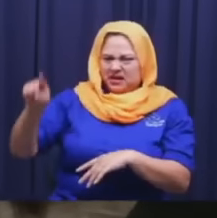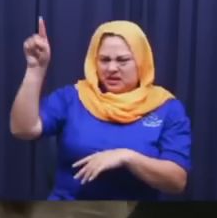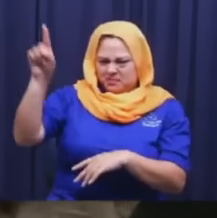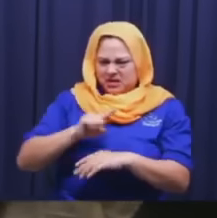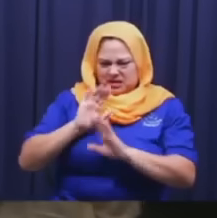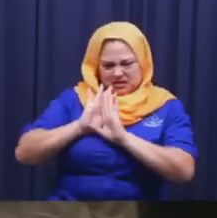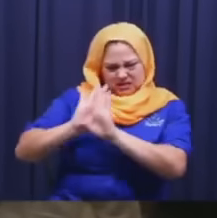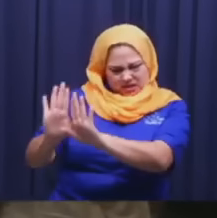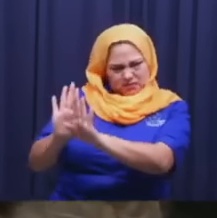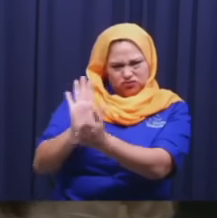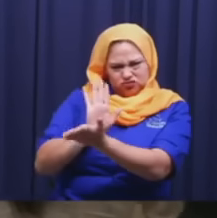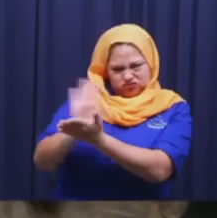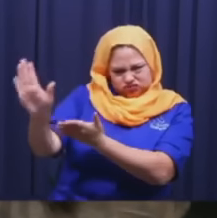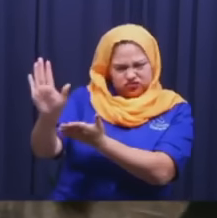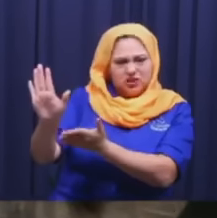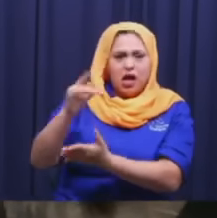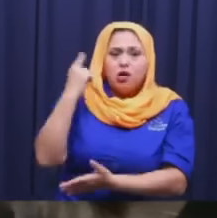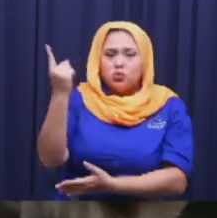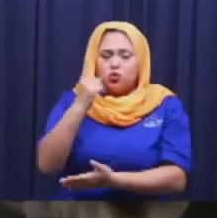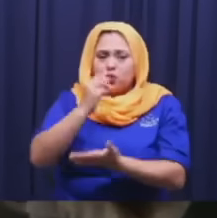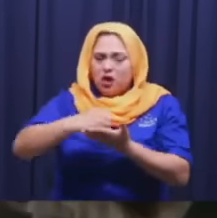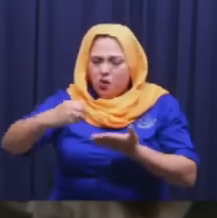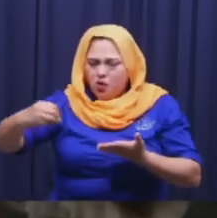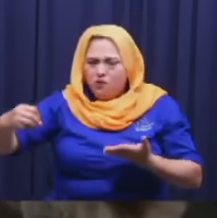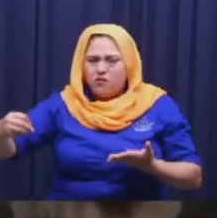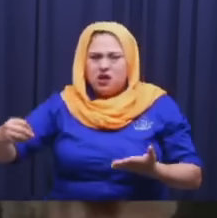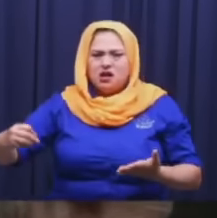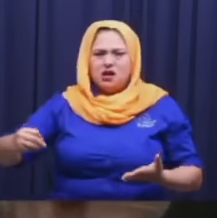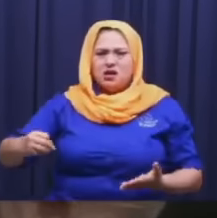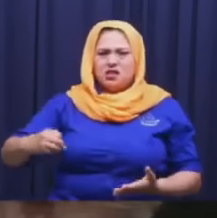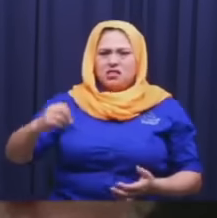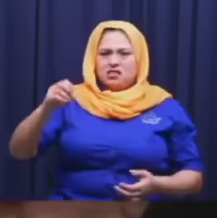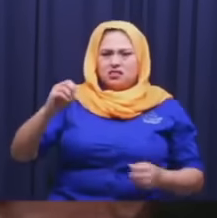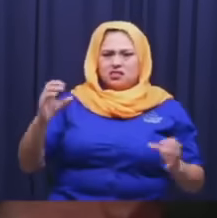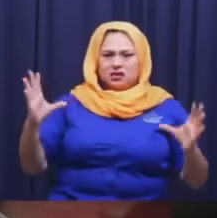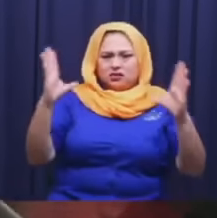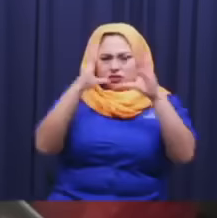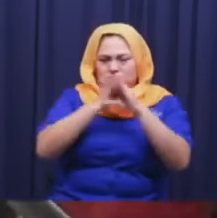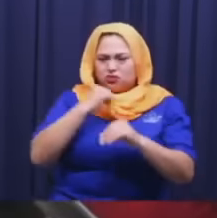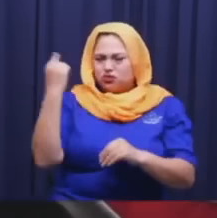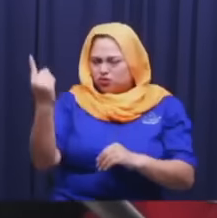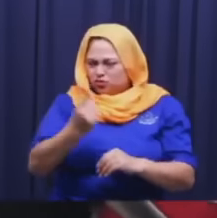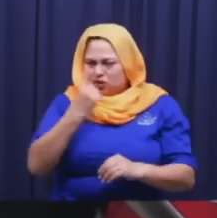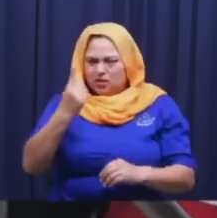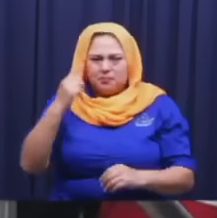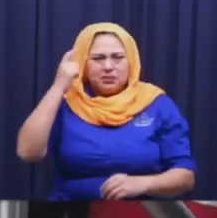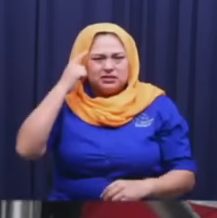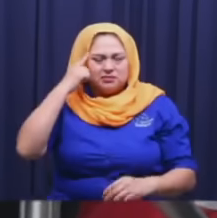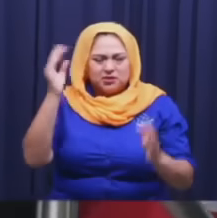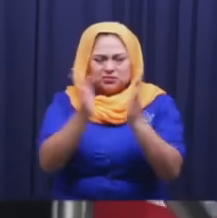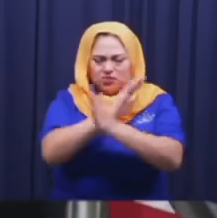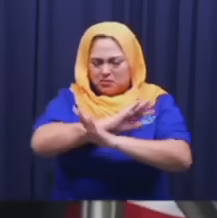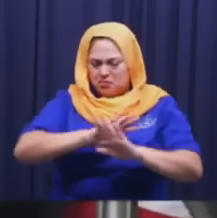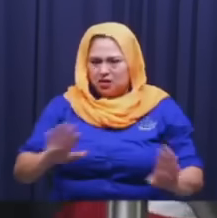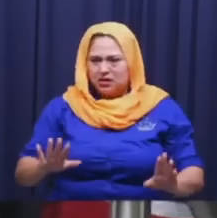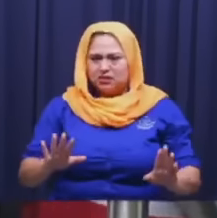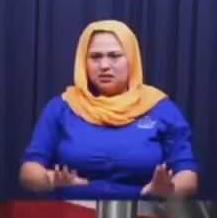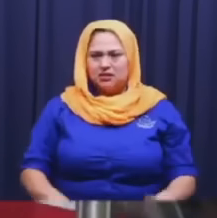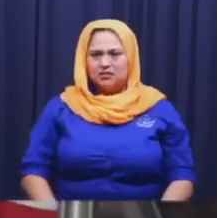reprendemos toda obra de las tinieblas. Reprendemos todo pensamiento de muerte.